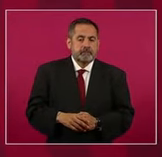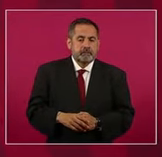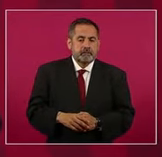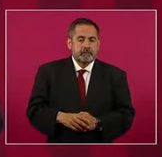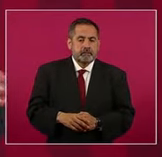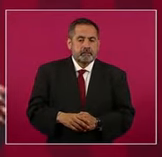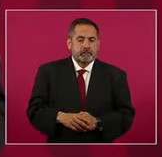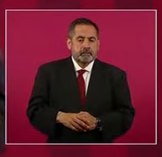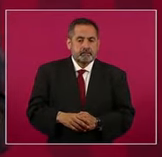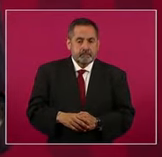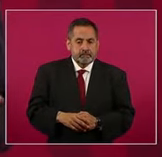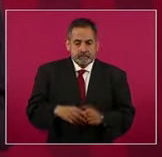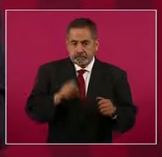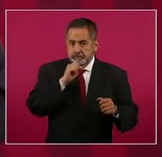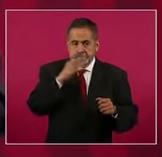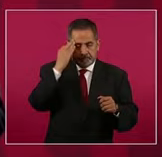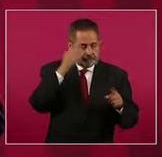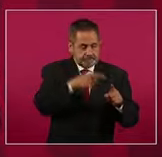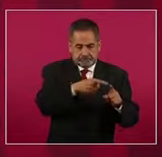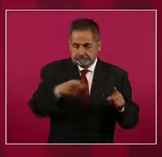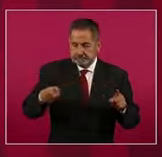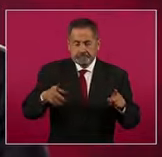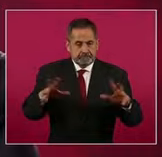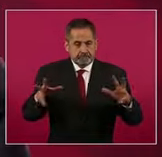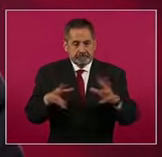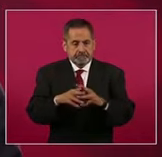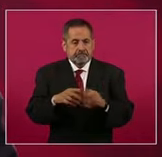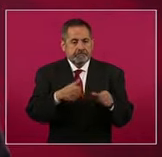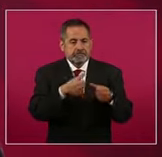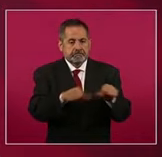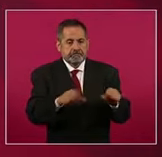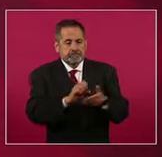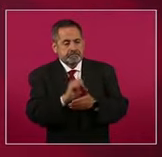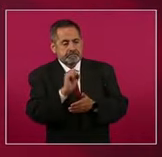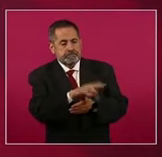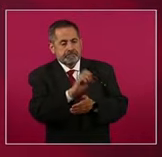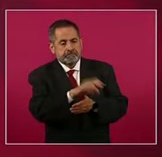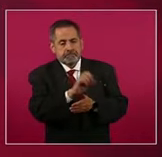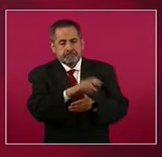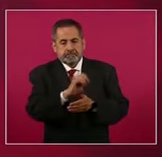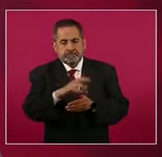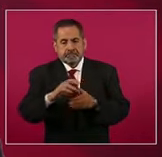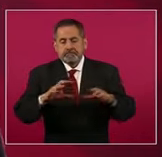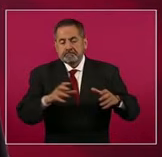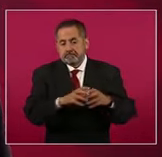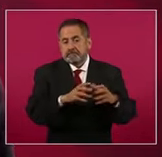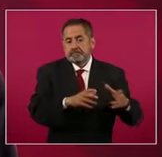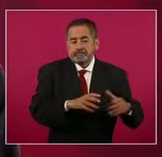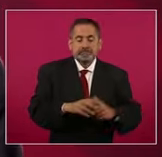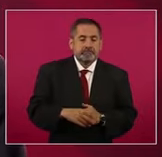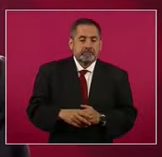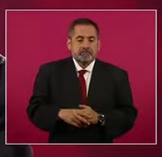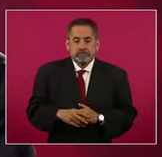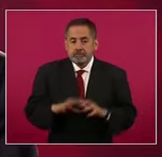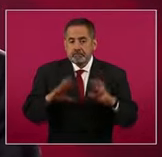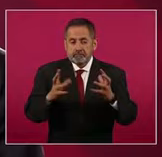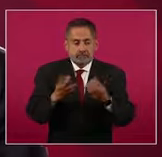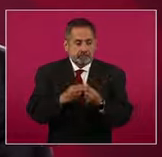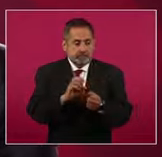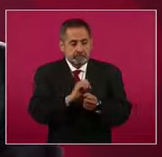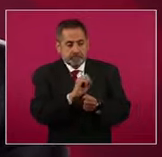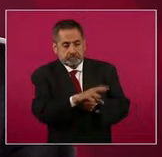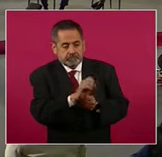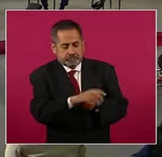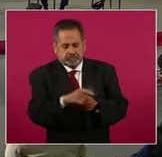entre esos mismos años, en esos mismos años de 2013 a 2022. Los depósitos mencionados